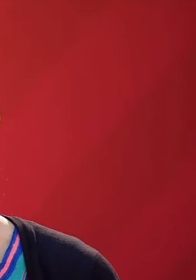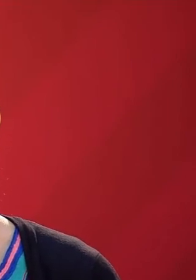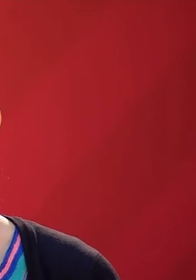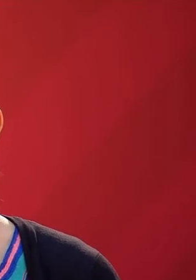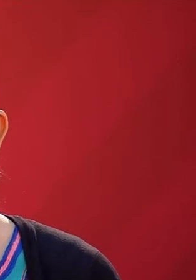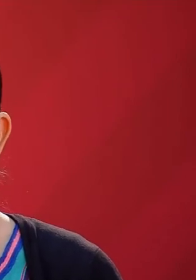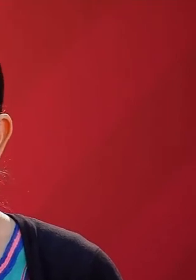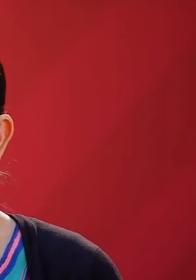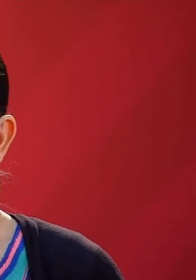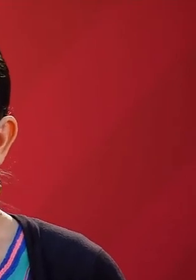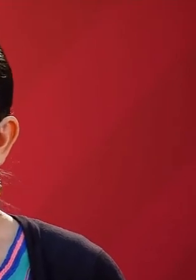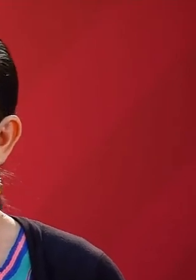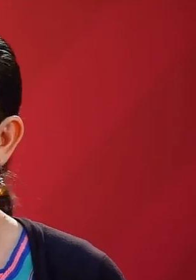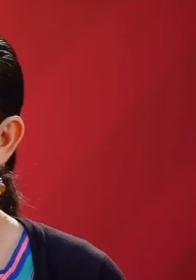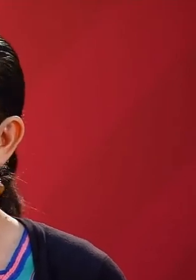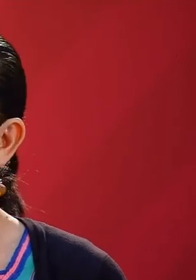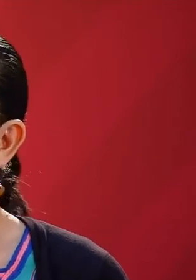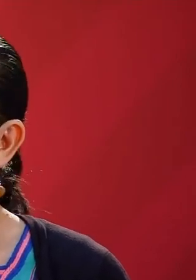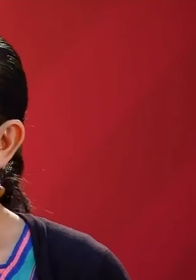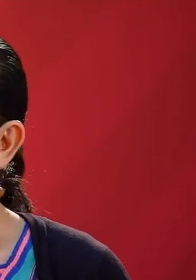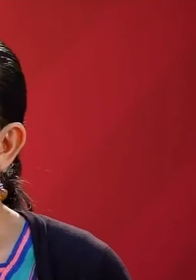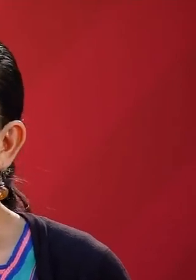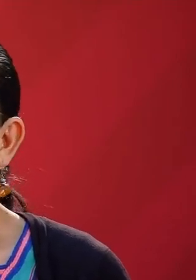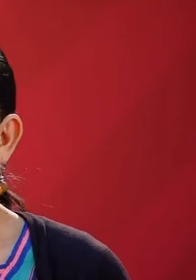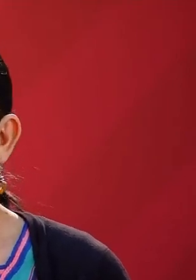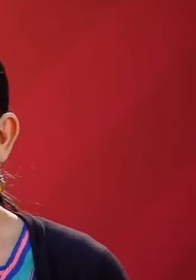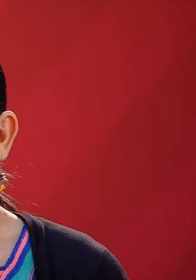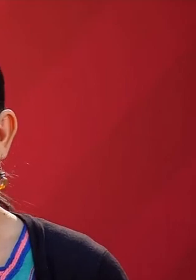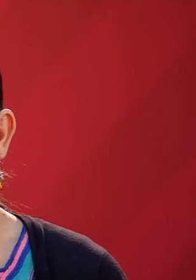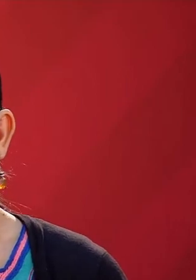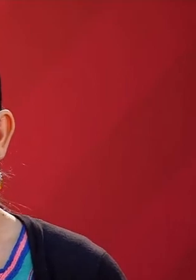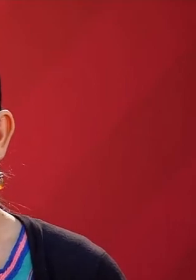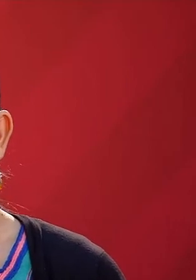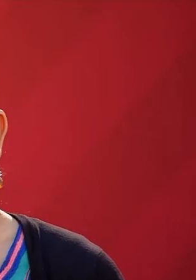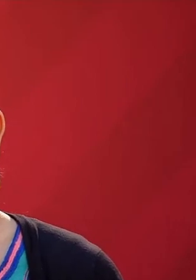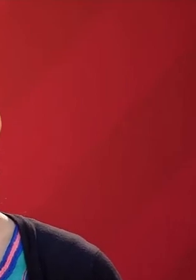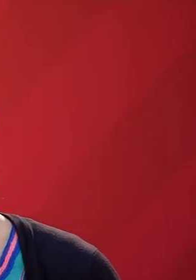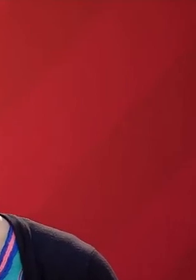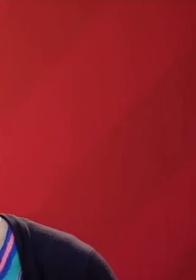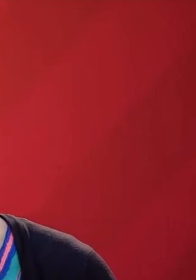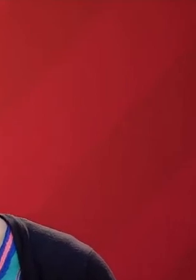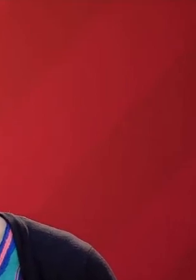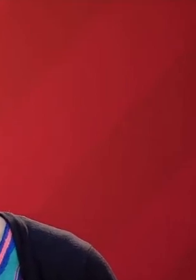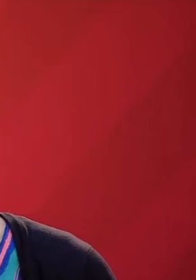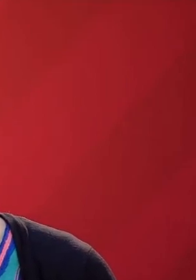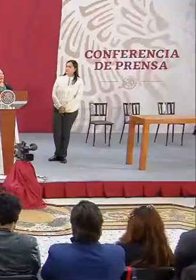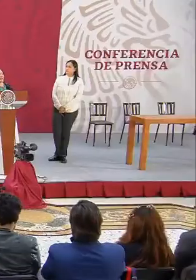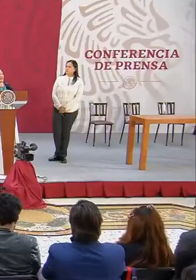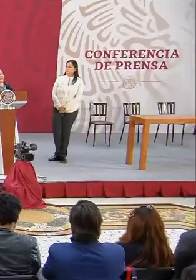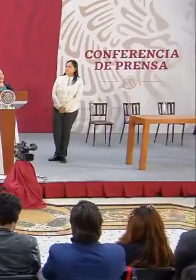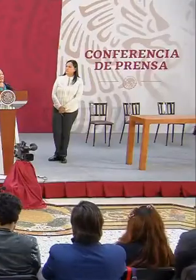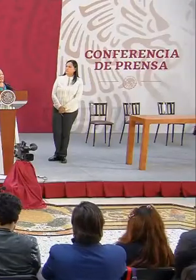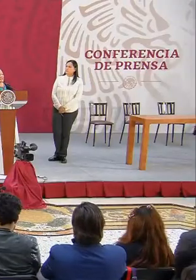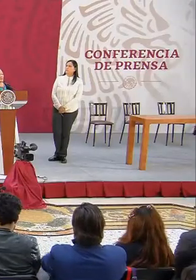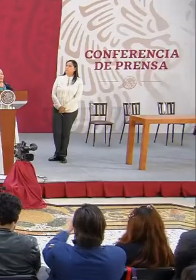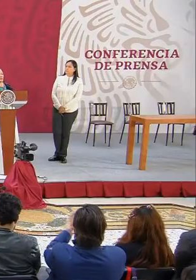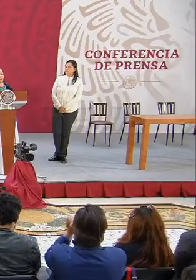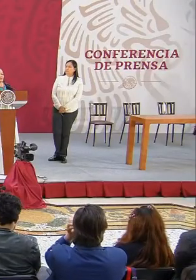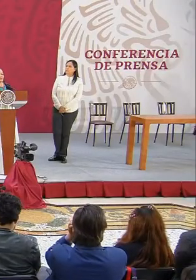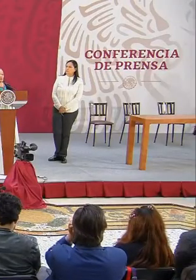Fomento Educativo. Igual y ahí podríamos ver un mecanismo diferente, pero no por otra cosa, por las